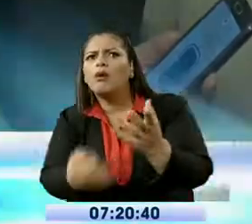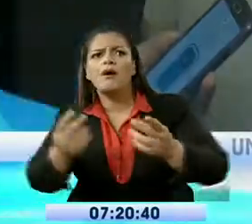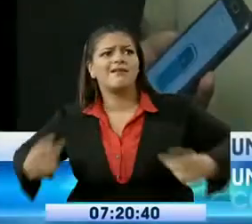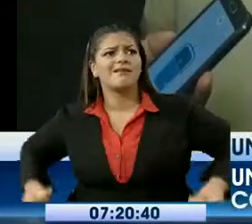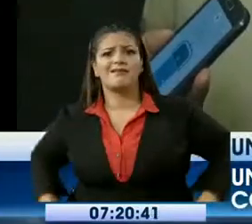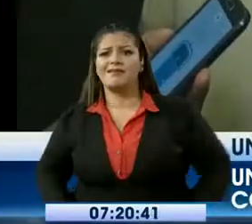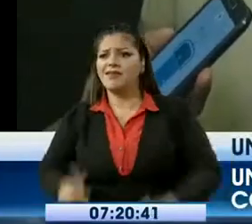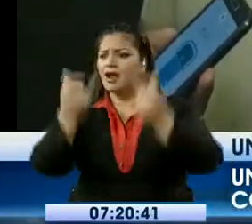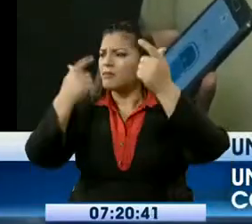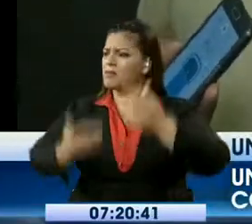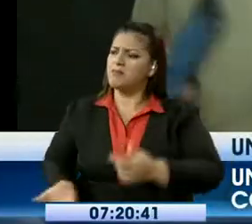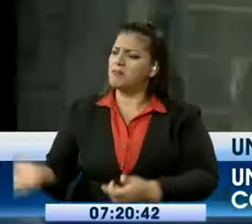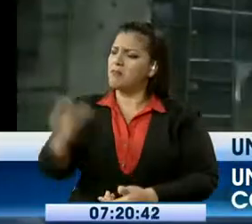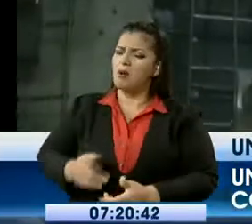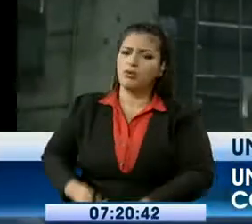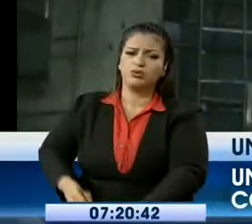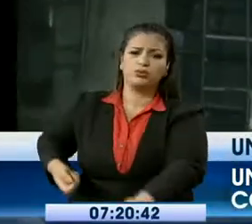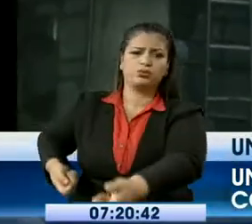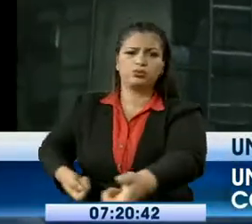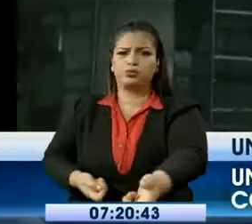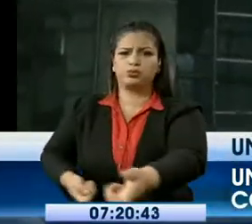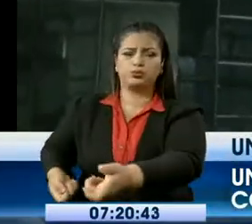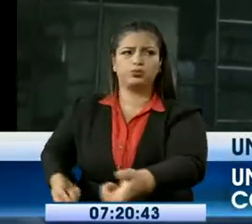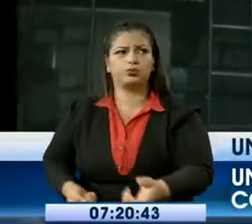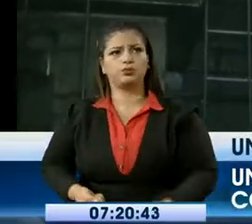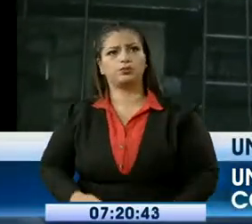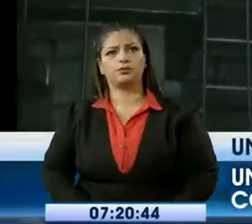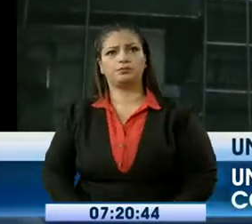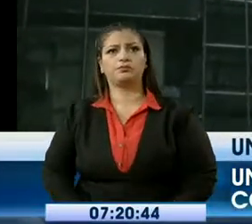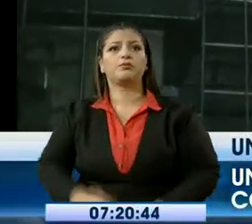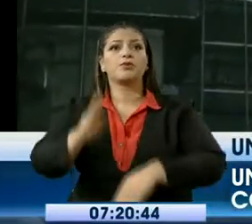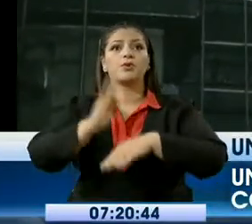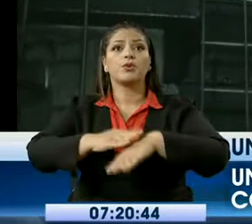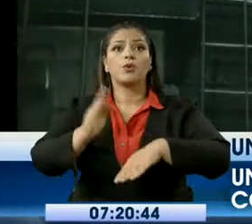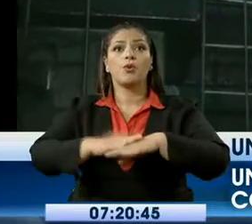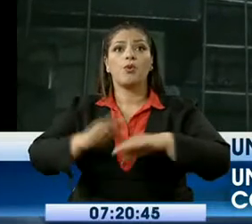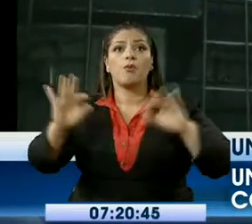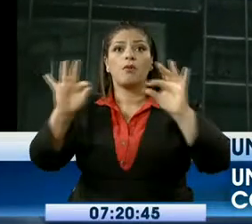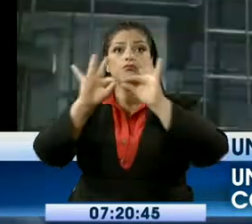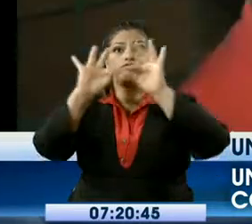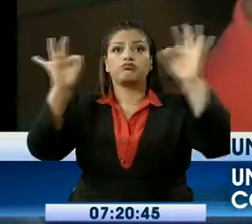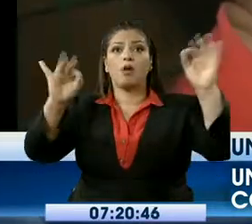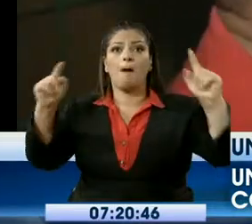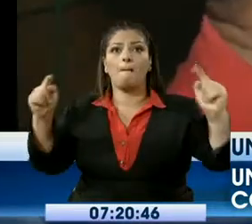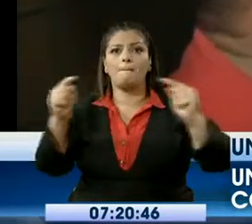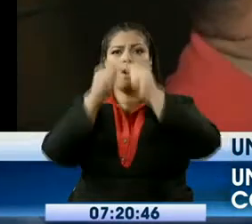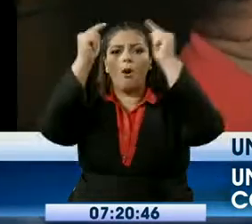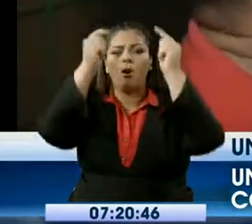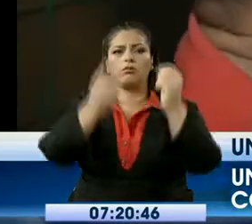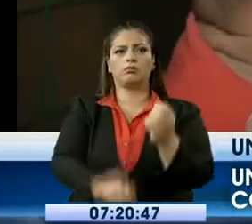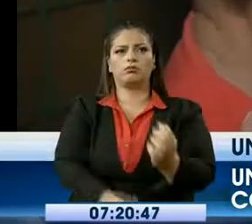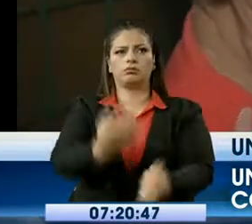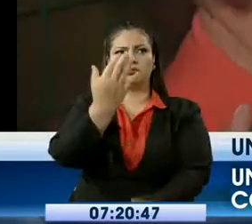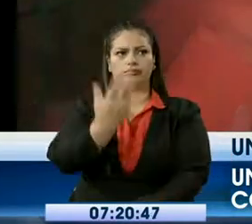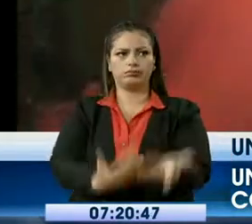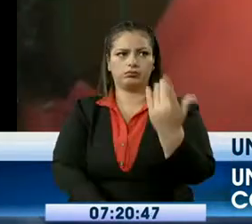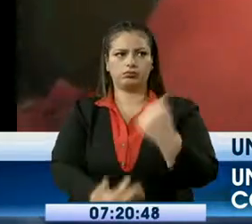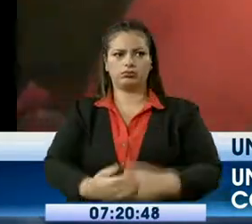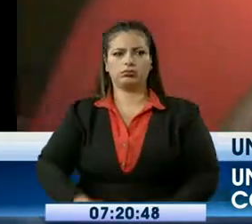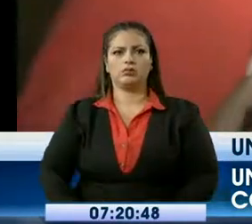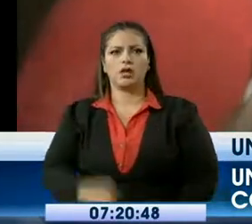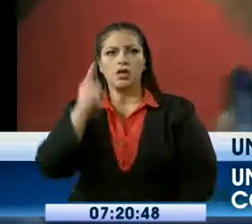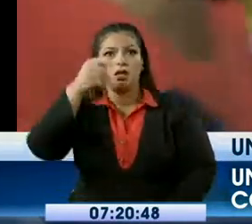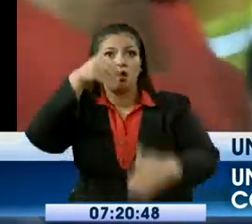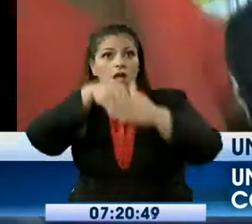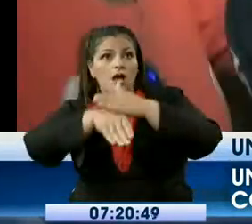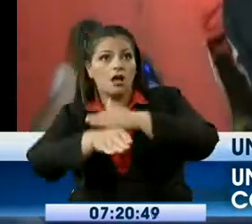que llegó bomberos en que mandó más locales se presume que un cortocircuito habría provocado el flagelo en instalación interna dice que hay